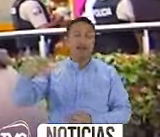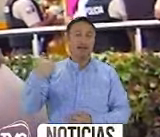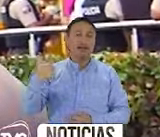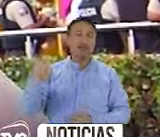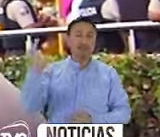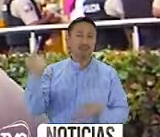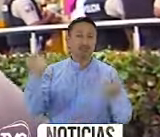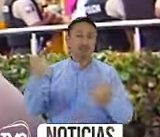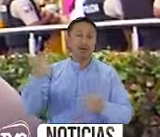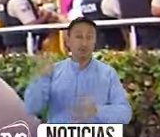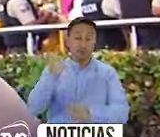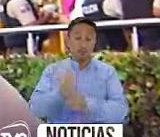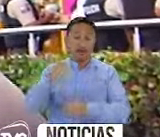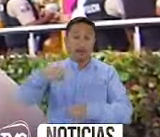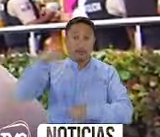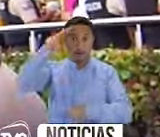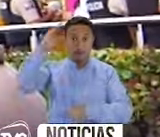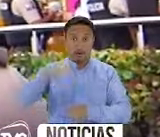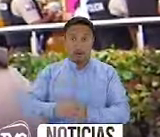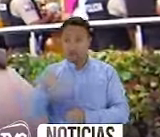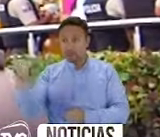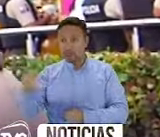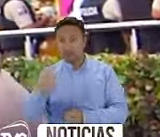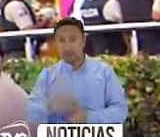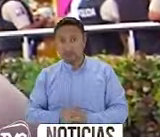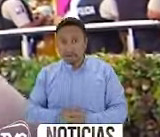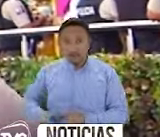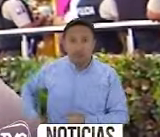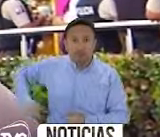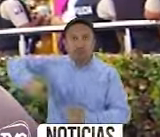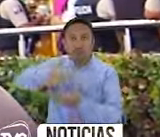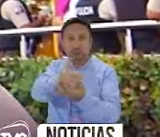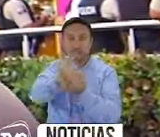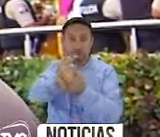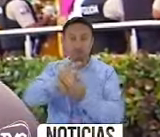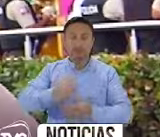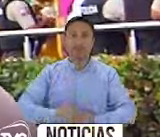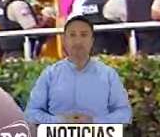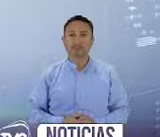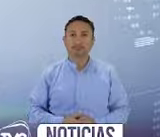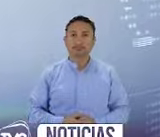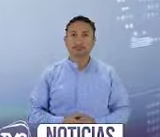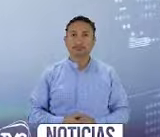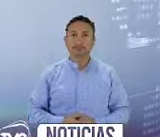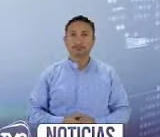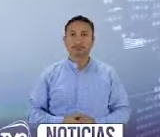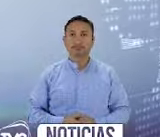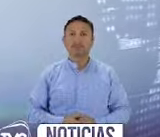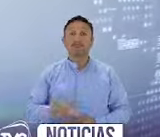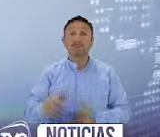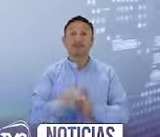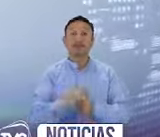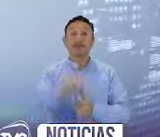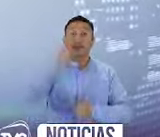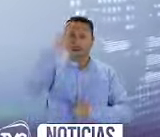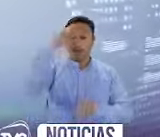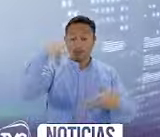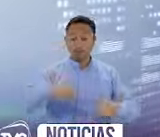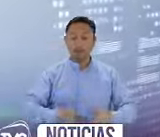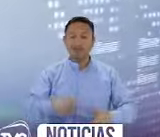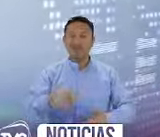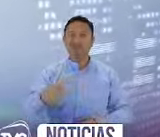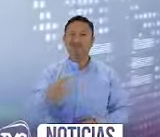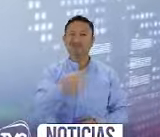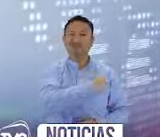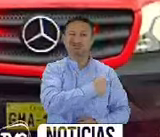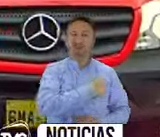se encontraba realizando patrullaje a pie hizo uso progresivo de la fuerza. Un guardia del centro comercial resultó herido en una de sus